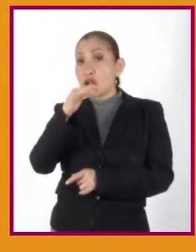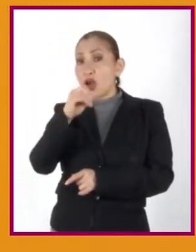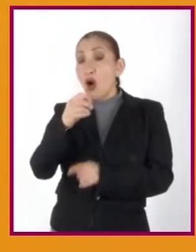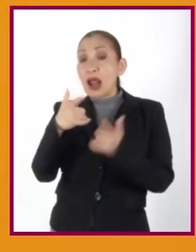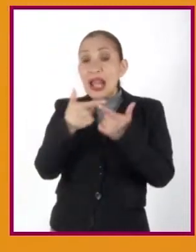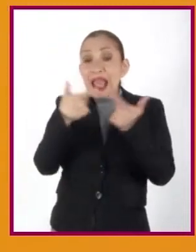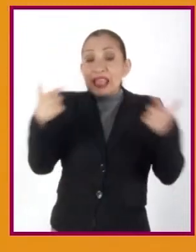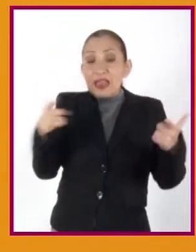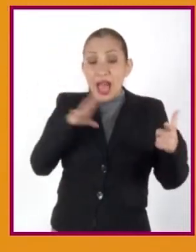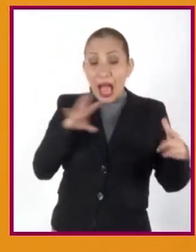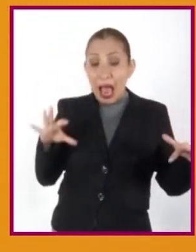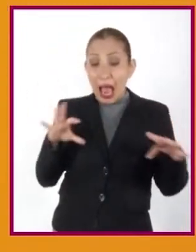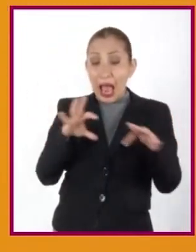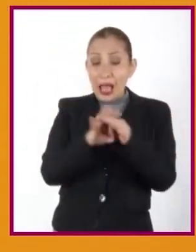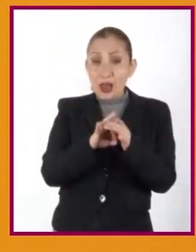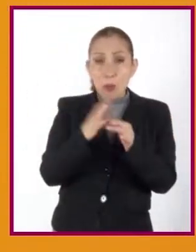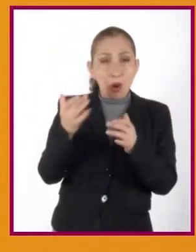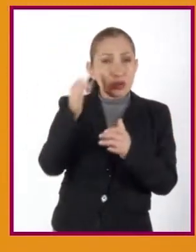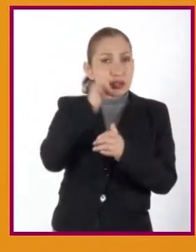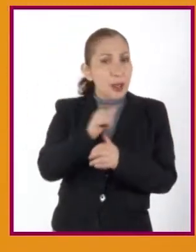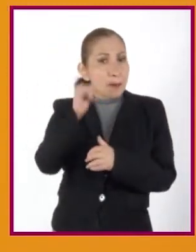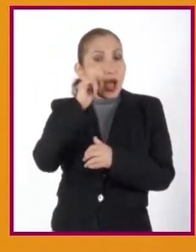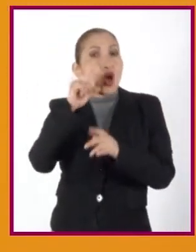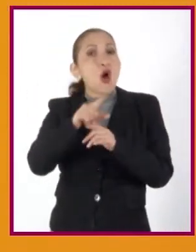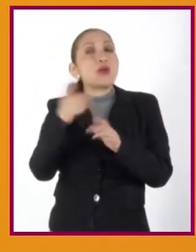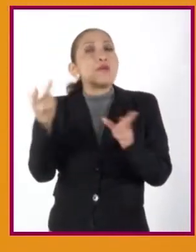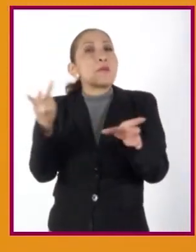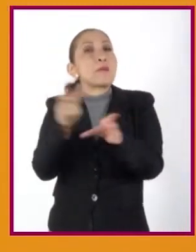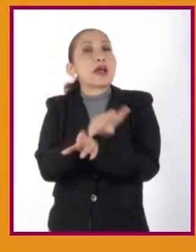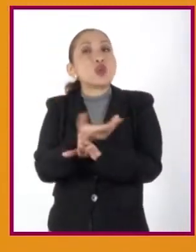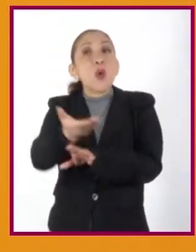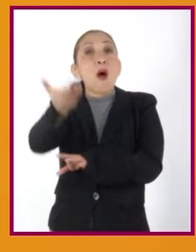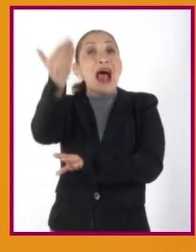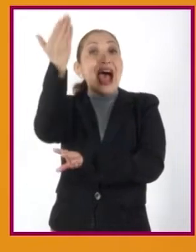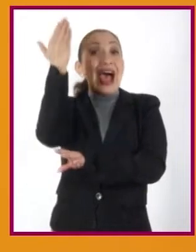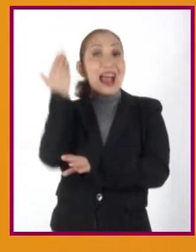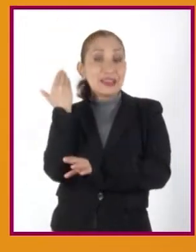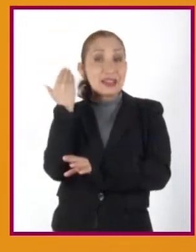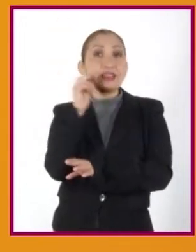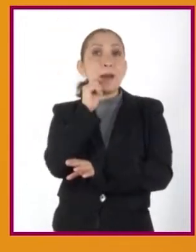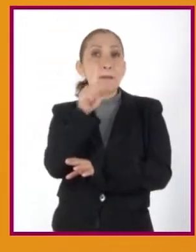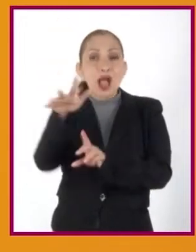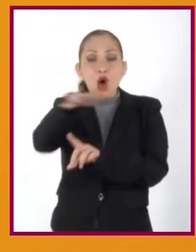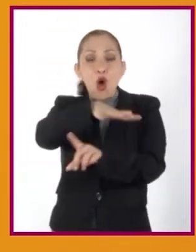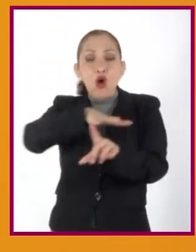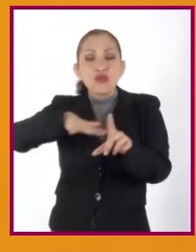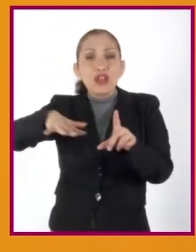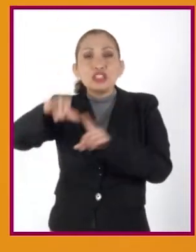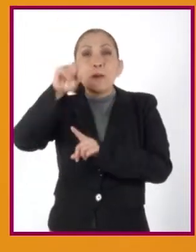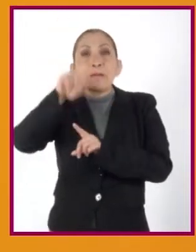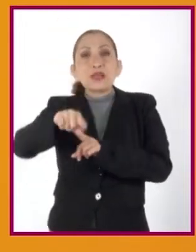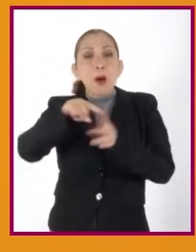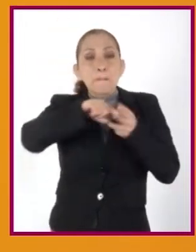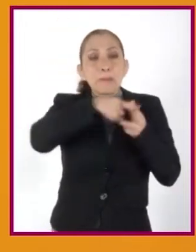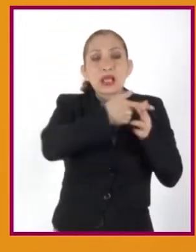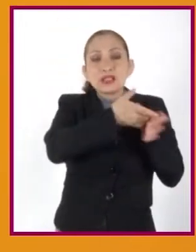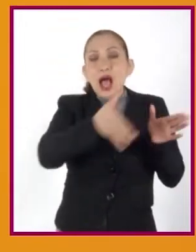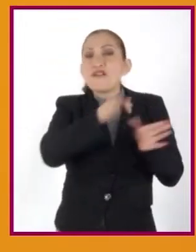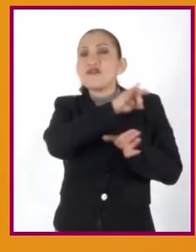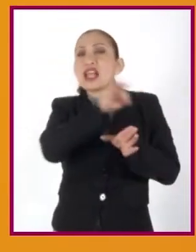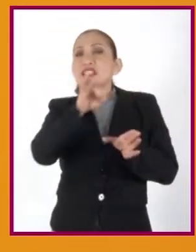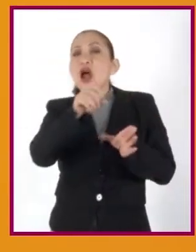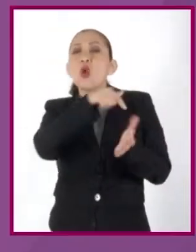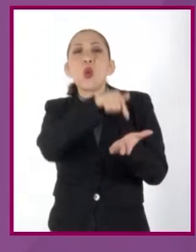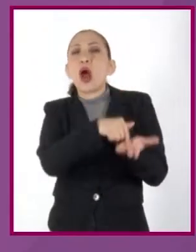están vinculadas en mayor o menor medida con hechos del pasado, así como el contexto en que fueron creadas alguna fecha o lugar